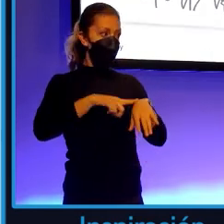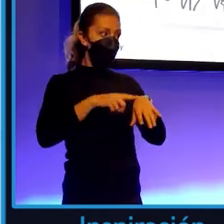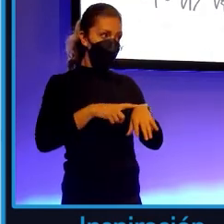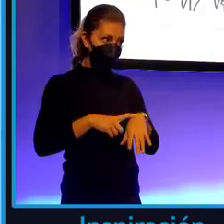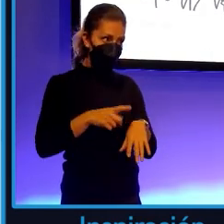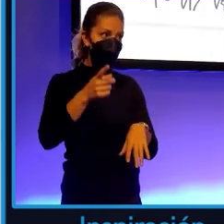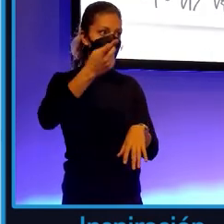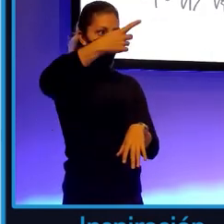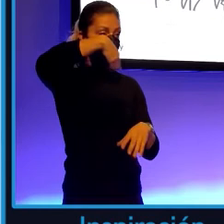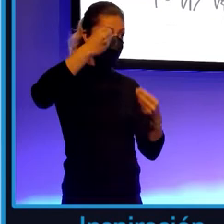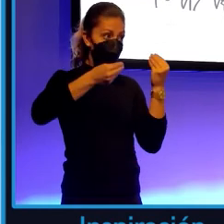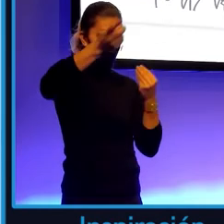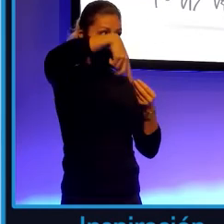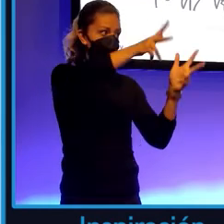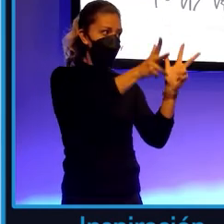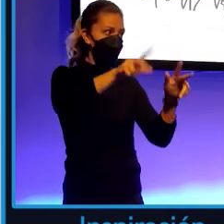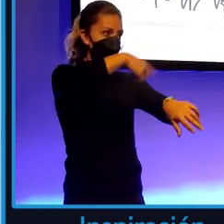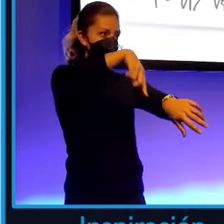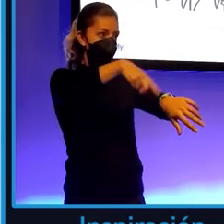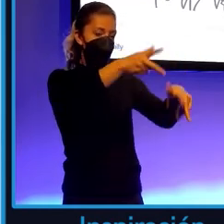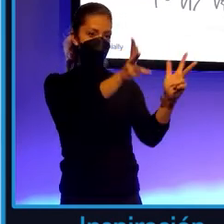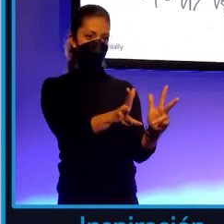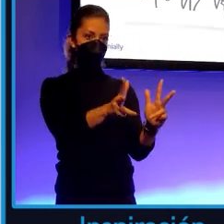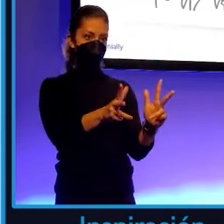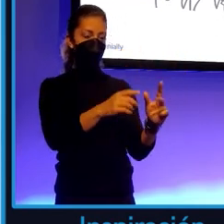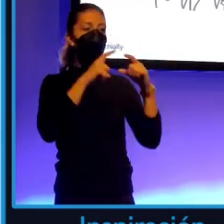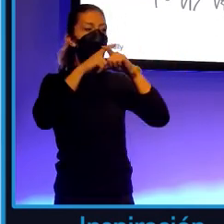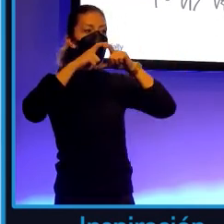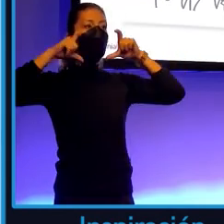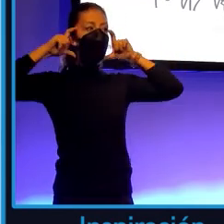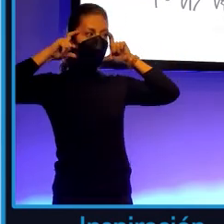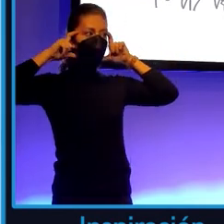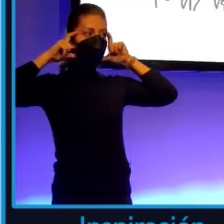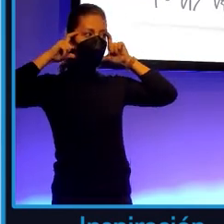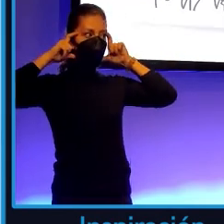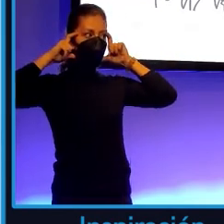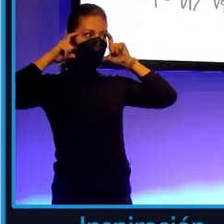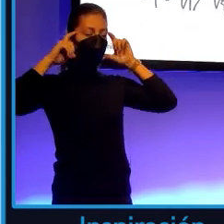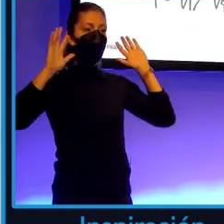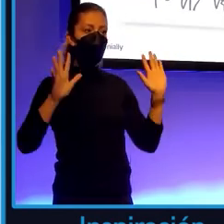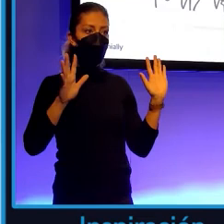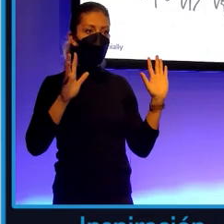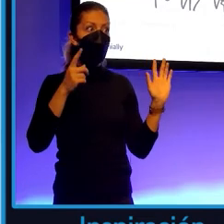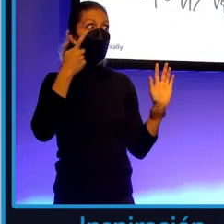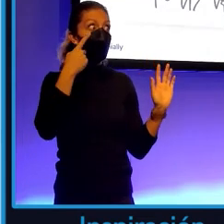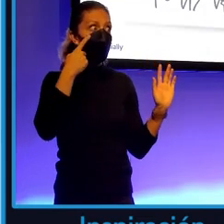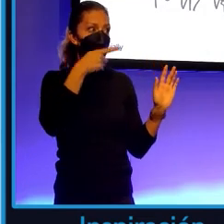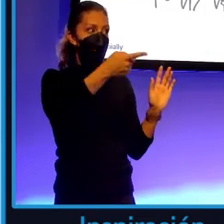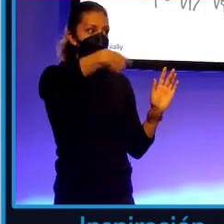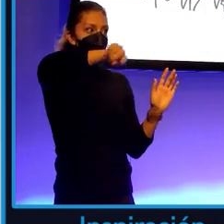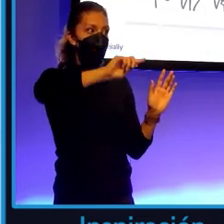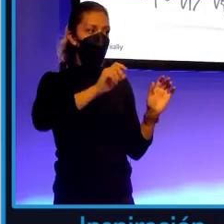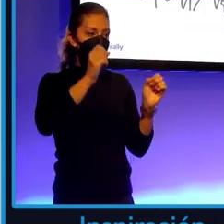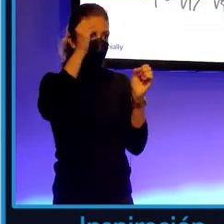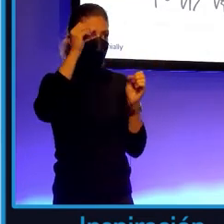descansen que llevan bastantes horas sentaditos y con la mascarilla puesta pero he visto que con raquel ya han podido un poco